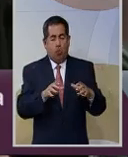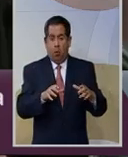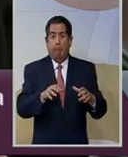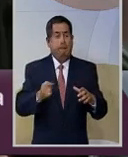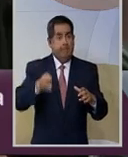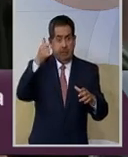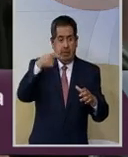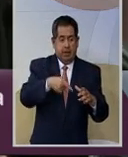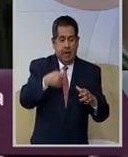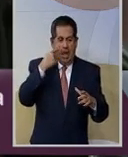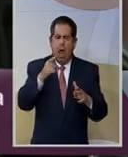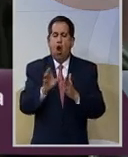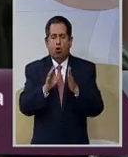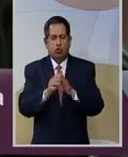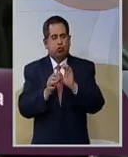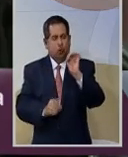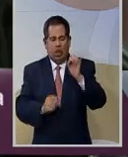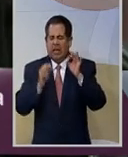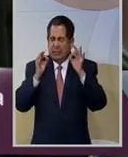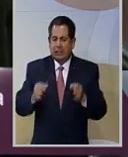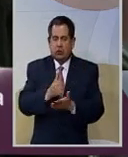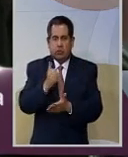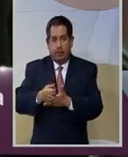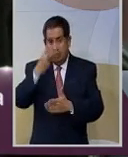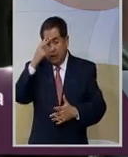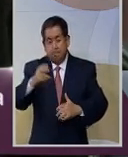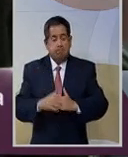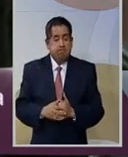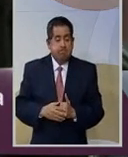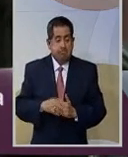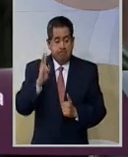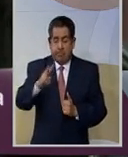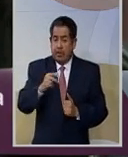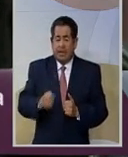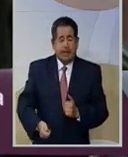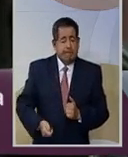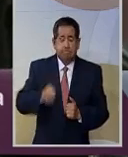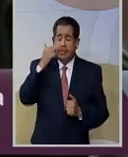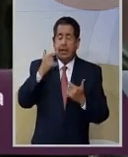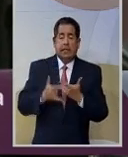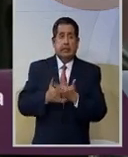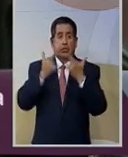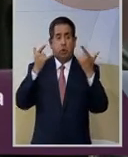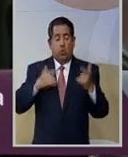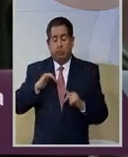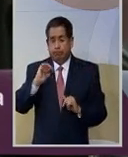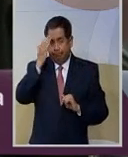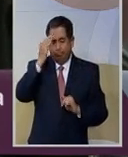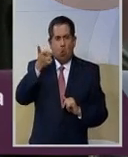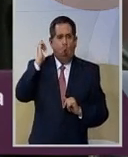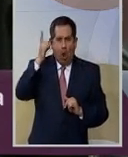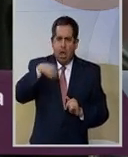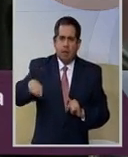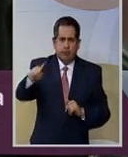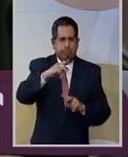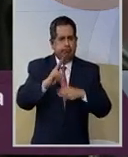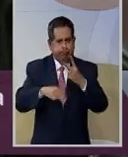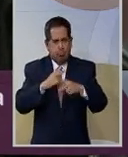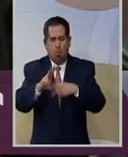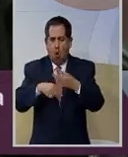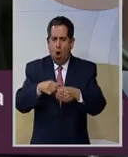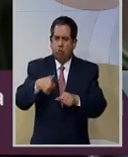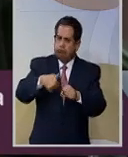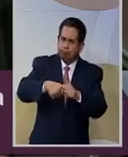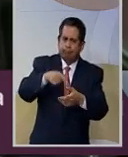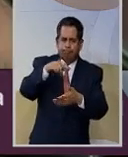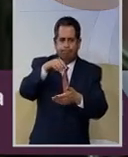crear lo que sería la Constitución de la Ciudad de México, ¿no? Entonces estamos en una cuestión histórica y ojalá que las personas acudan a sufragar el día